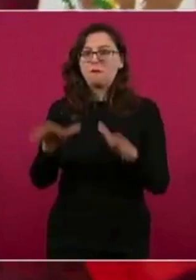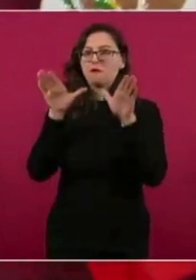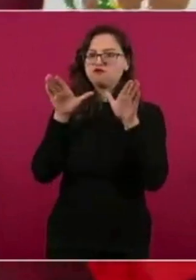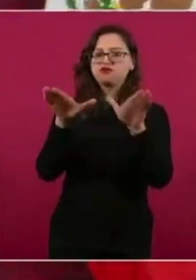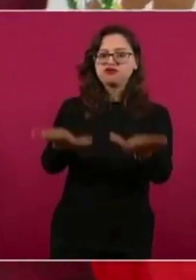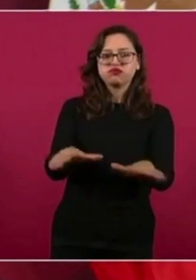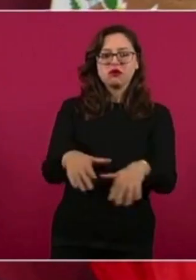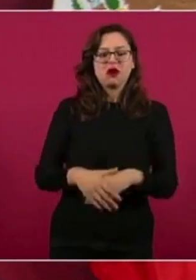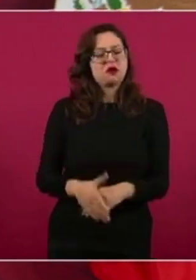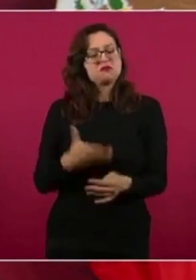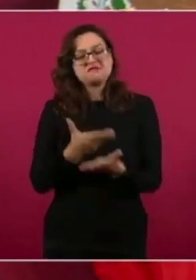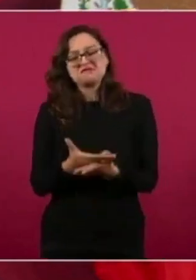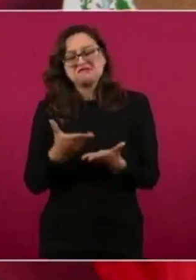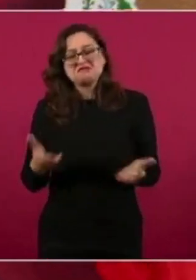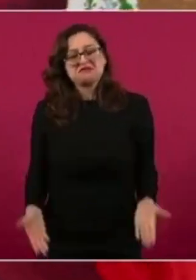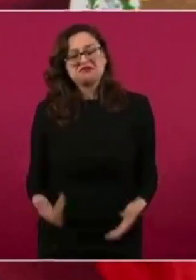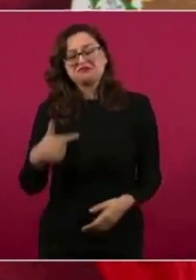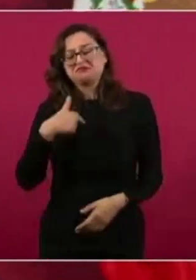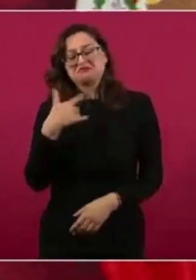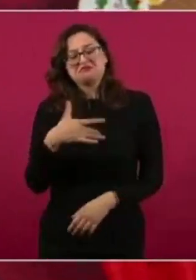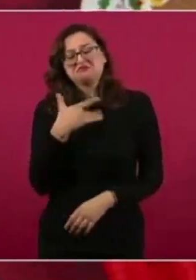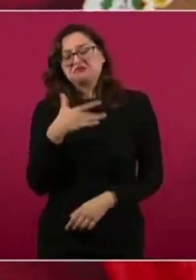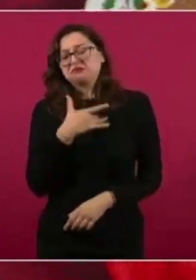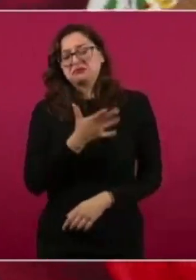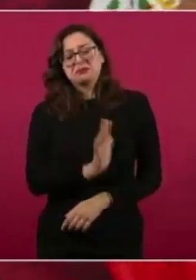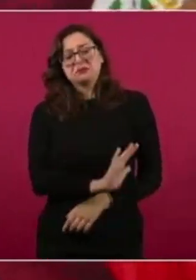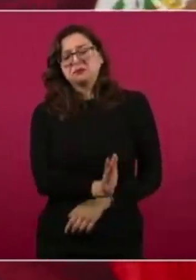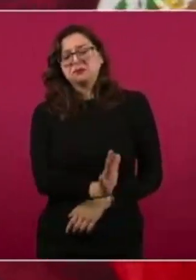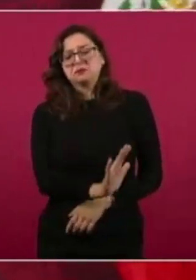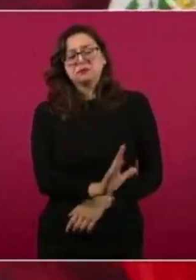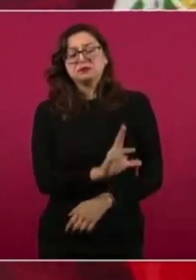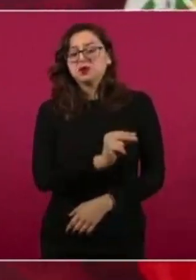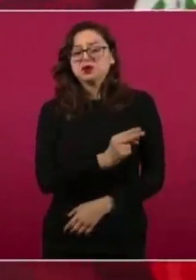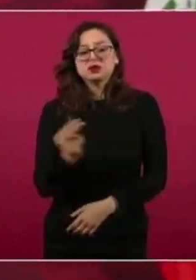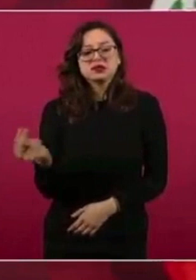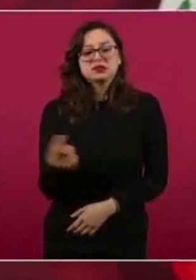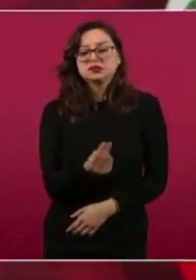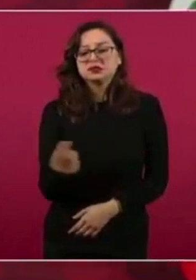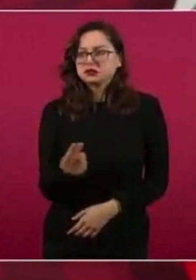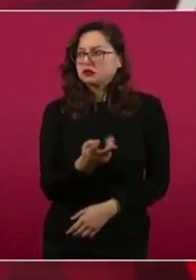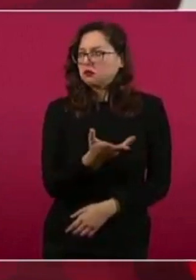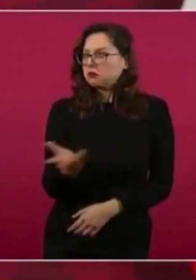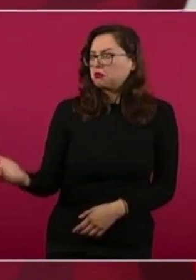todo eso ya no existe. Y